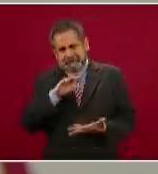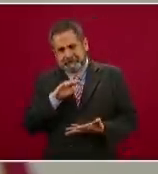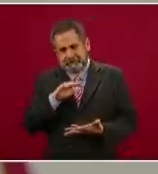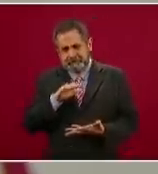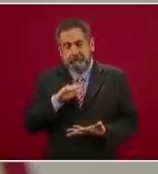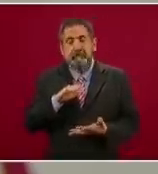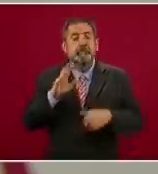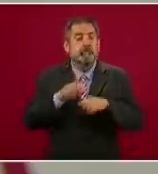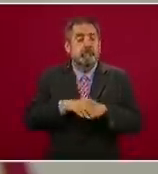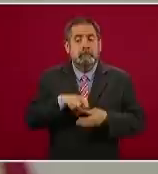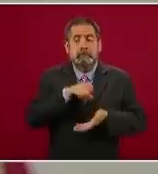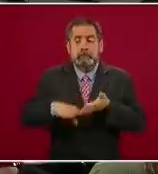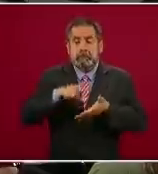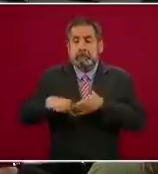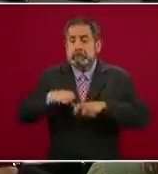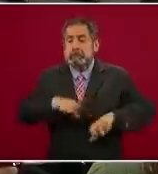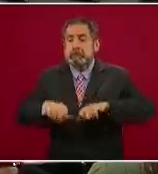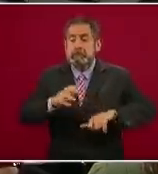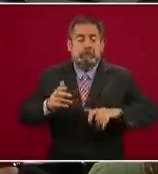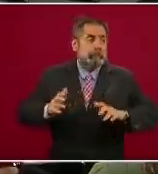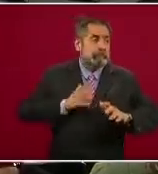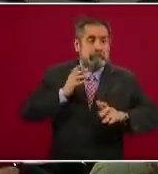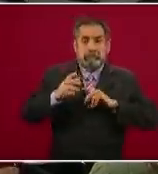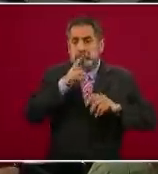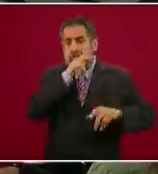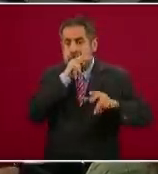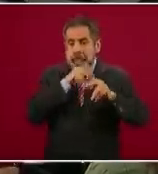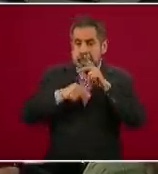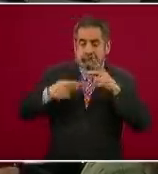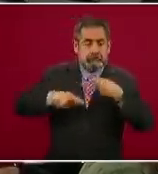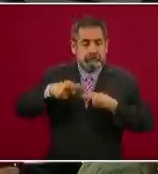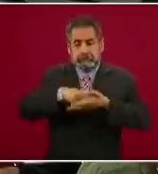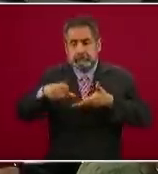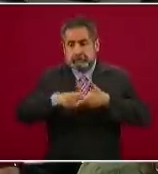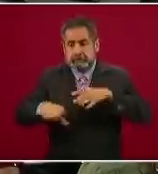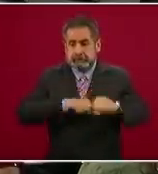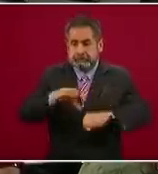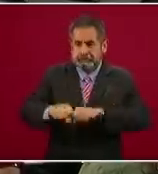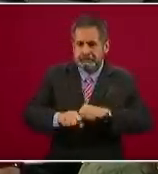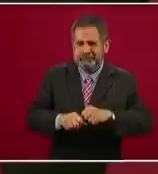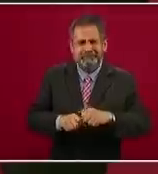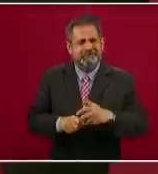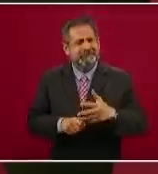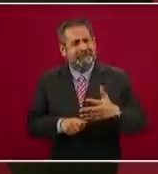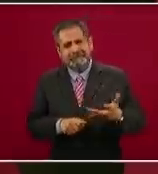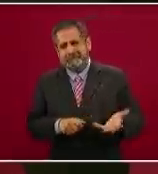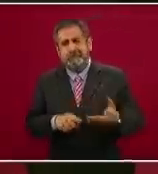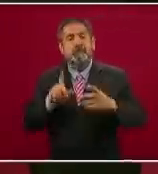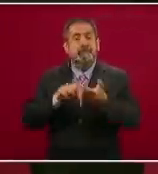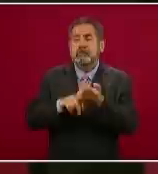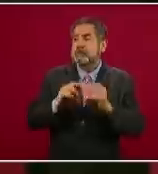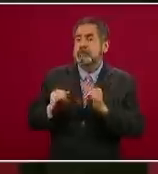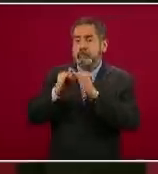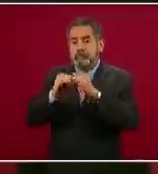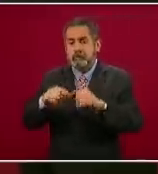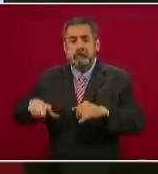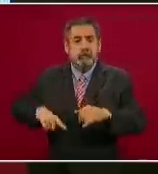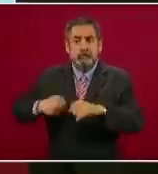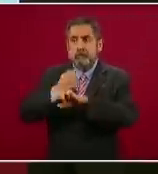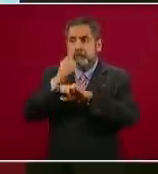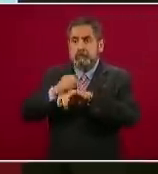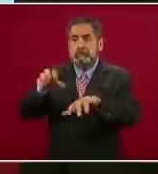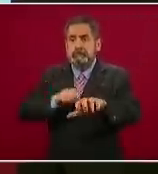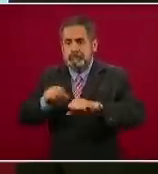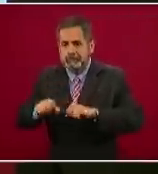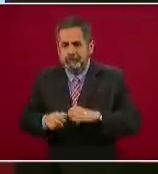si empiezan las compras de pánico, tanto por parte de la población como por parte de las instituciones o los gobiernos